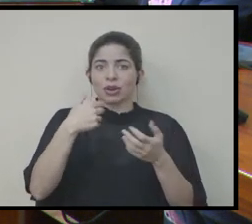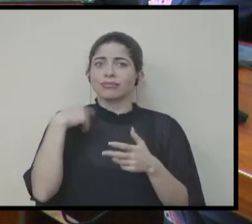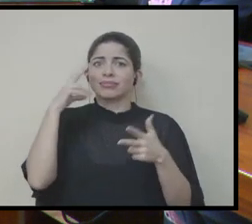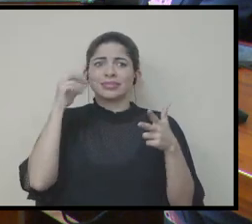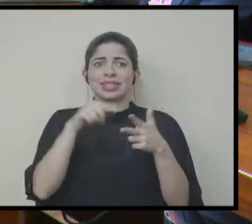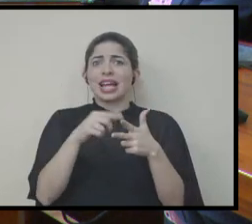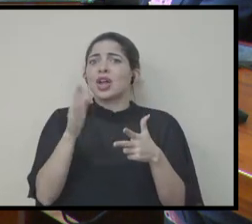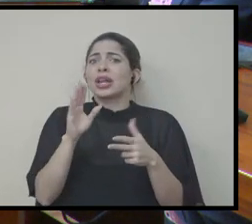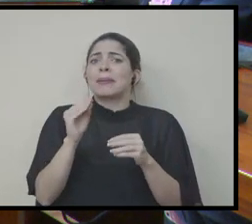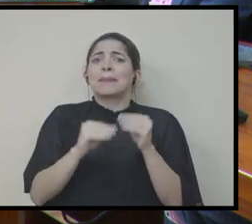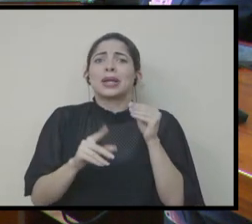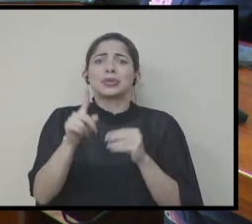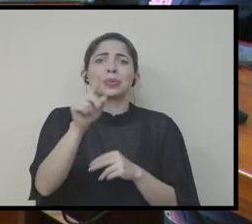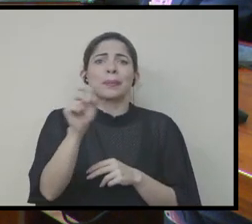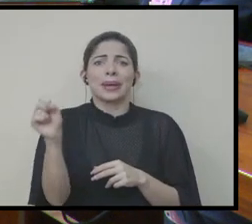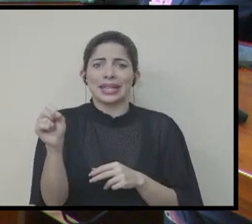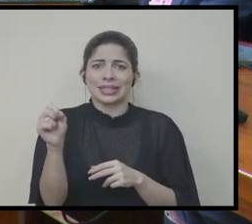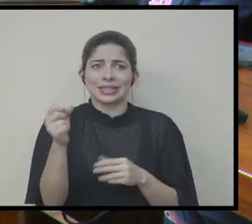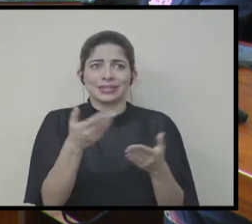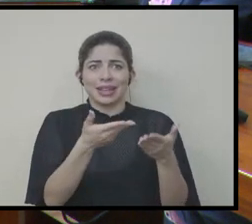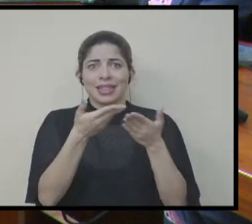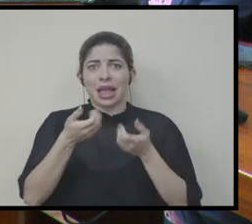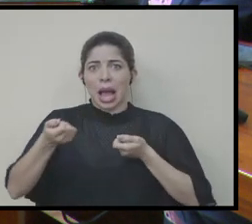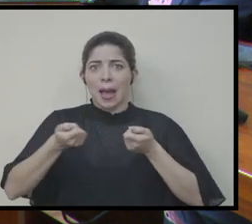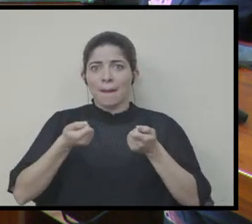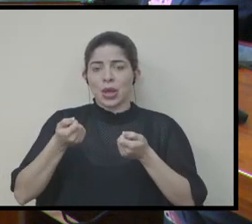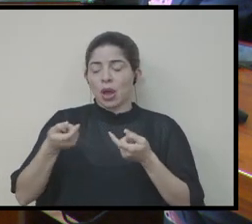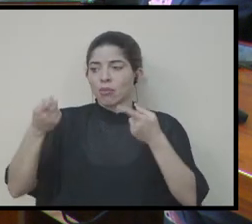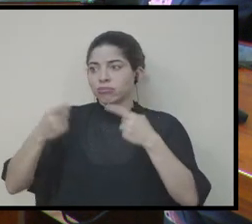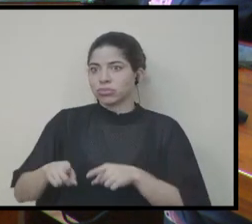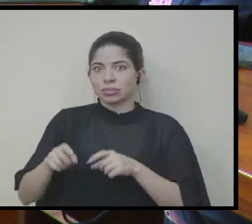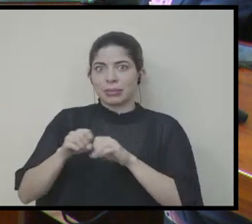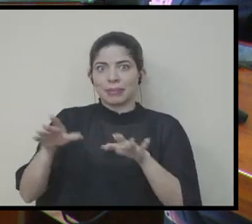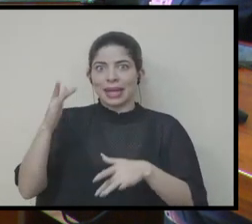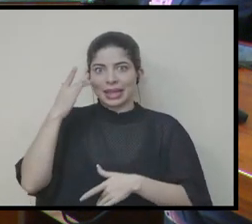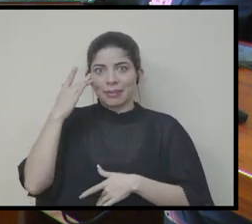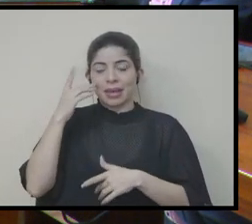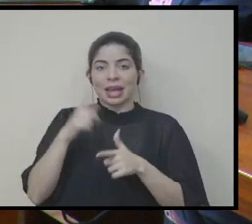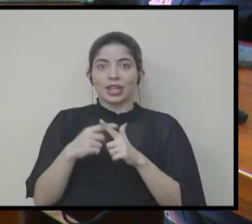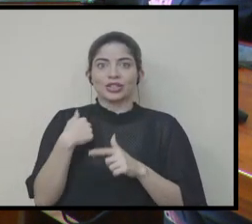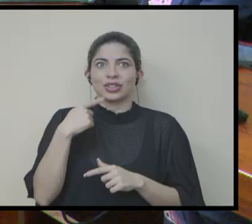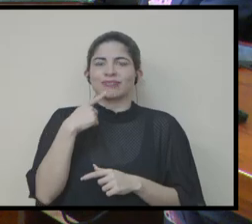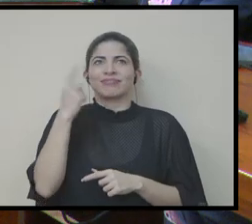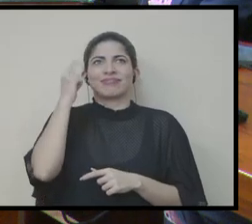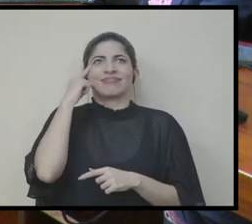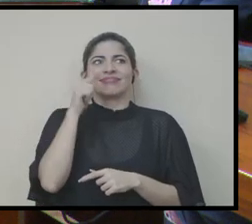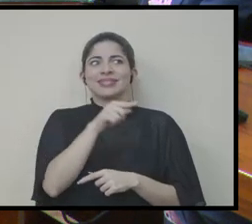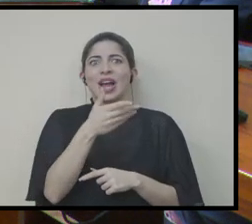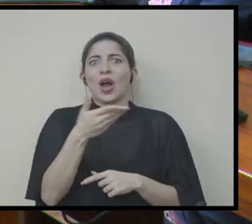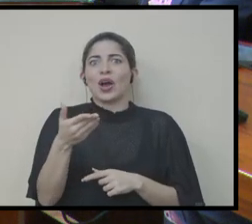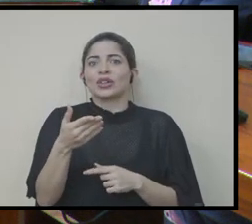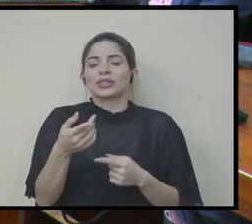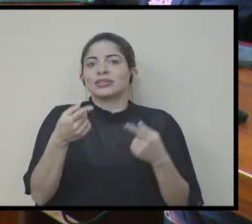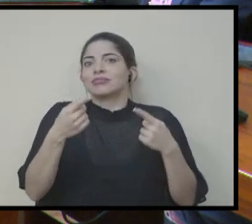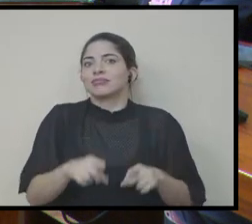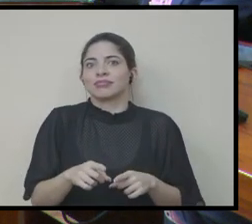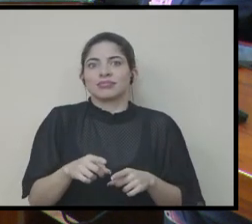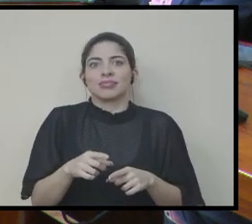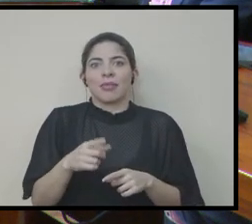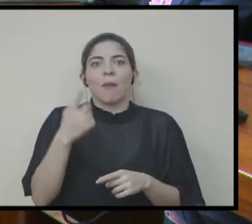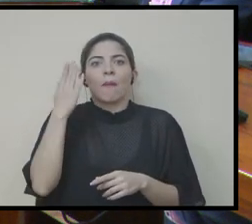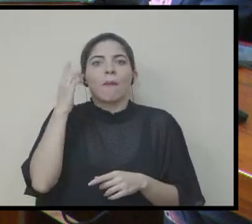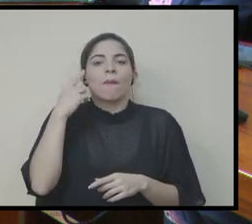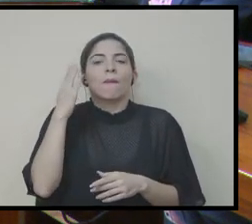no teníamos ni un mes desde que nos lo habían entregado cuando pasó todo esto. Que yo digo, esas cosas que por algo pasan, ¿verdad?